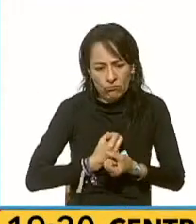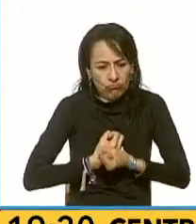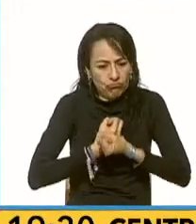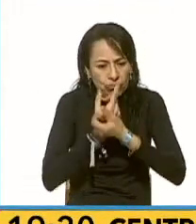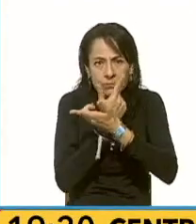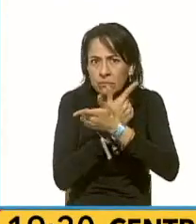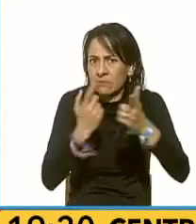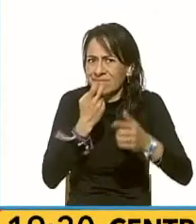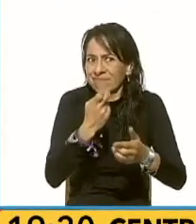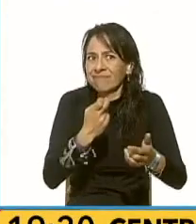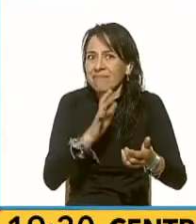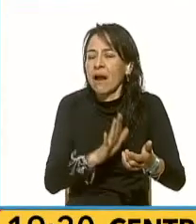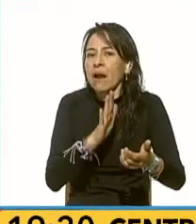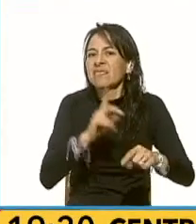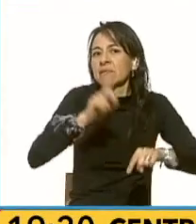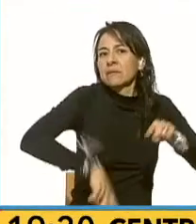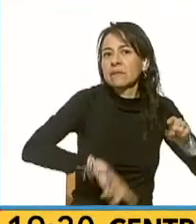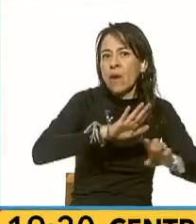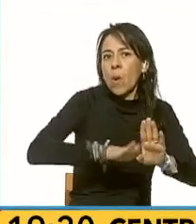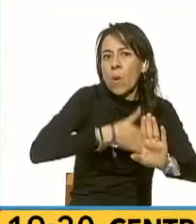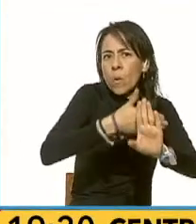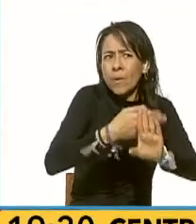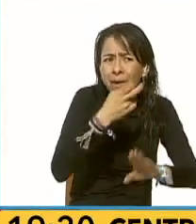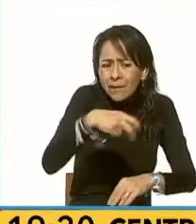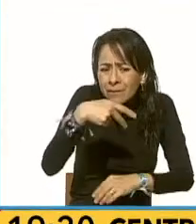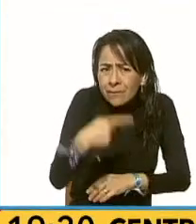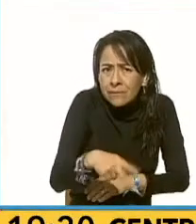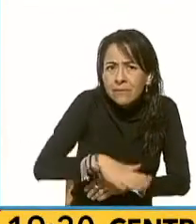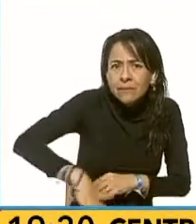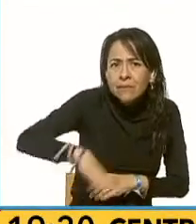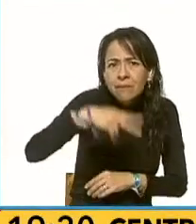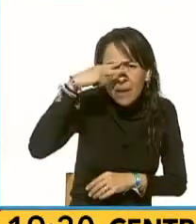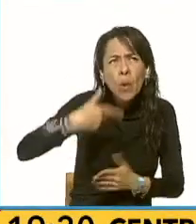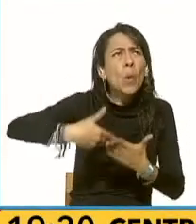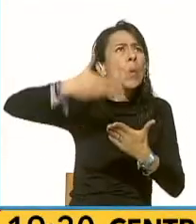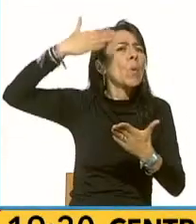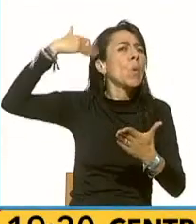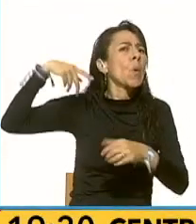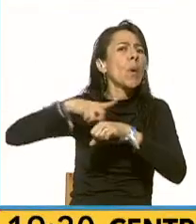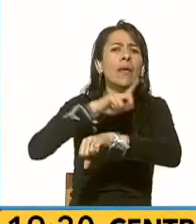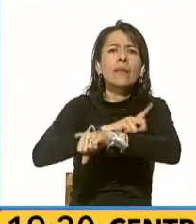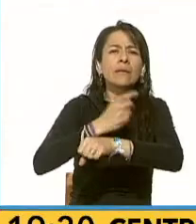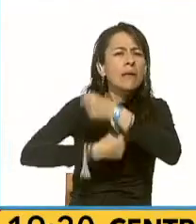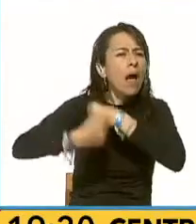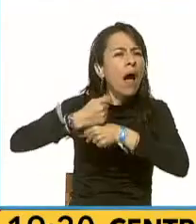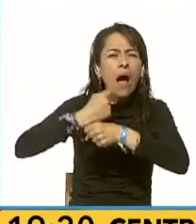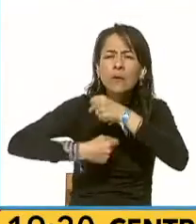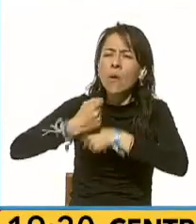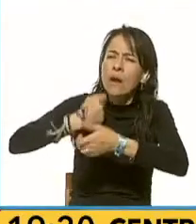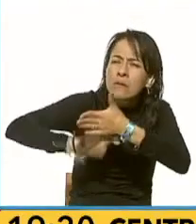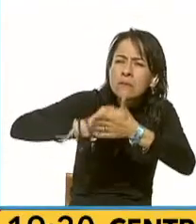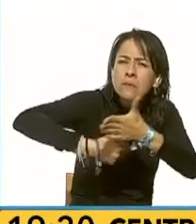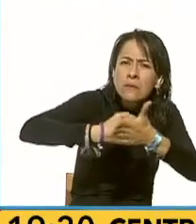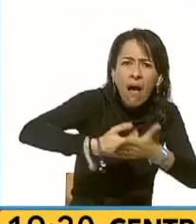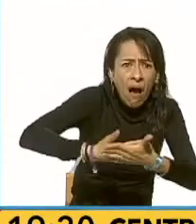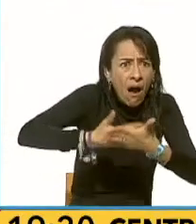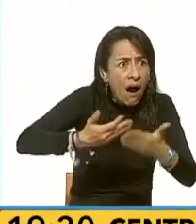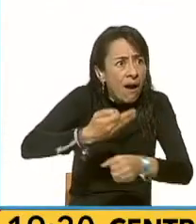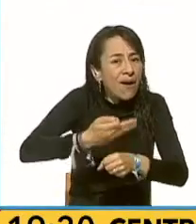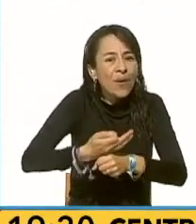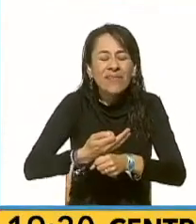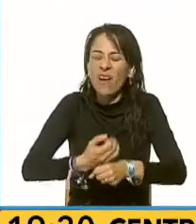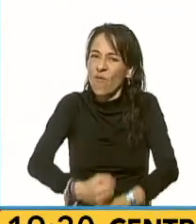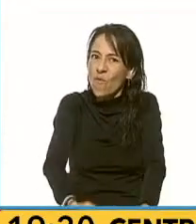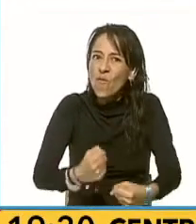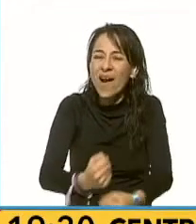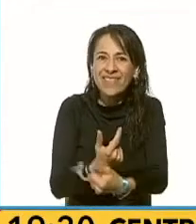durante años el pueblo mexicano ha luchado por ella y que pues en estos momentos vivimos esta radical libertad de expresión. Y por cierto, ¿qué tendrían